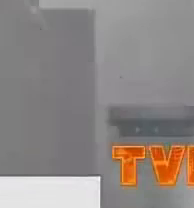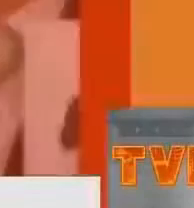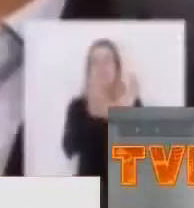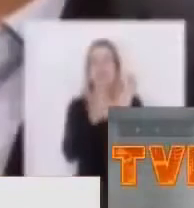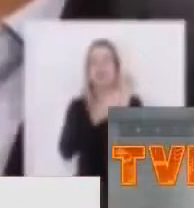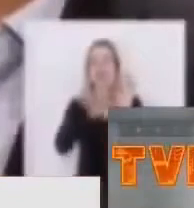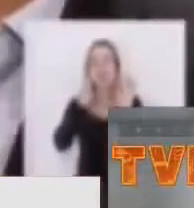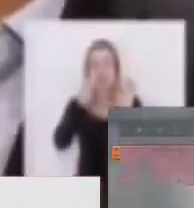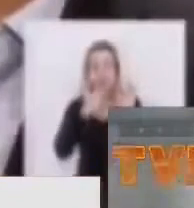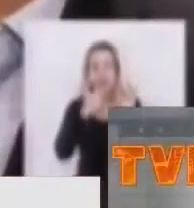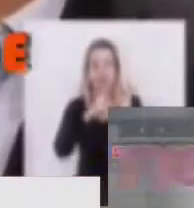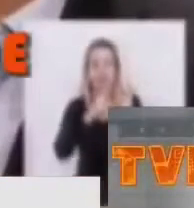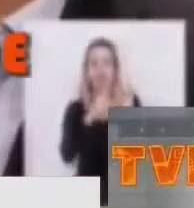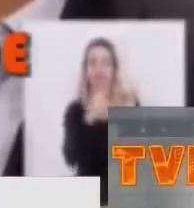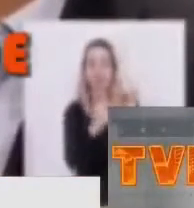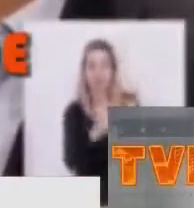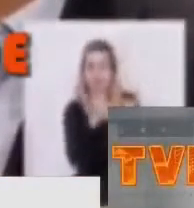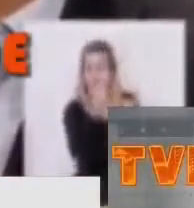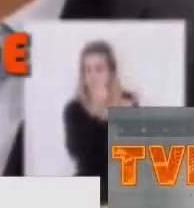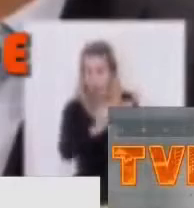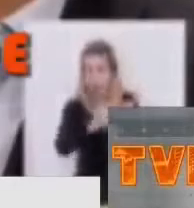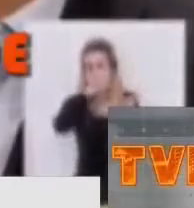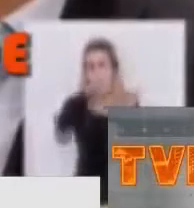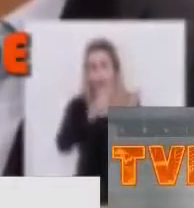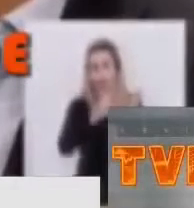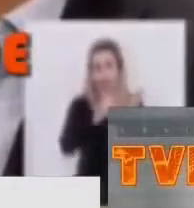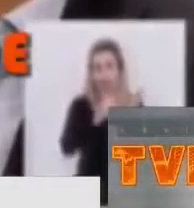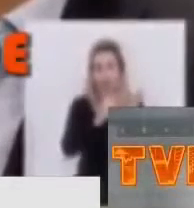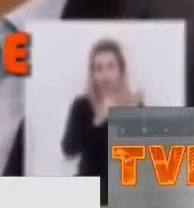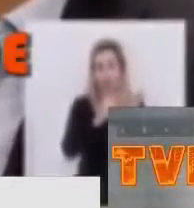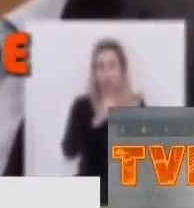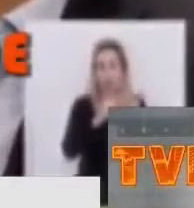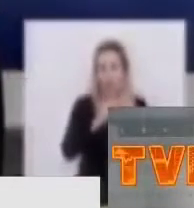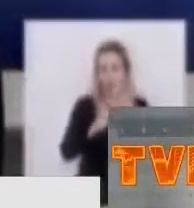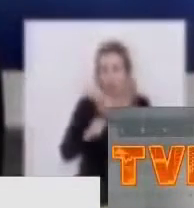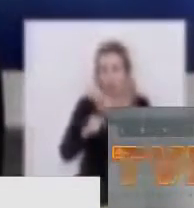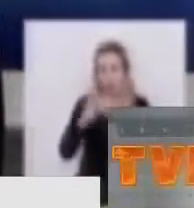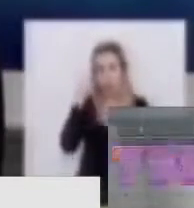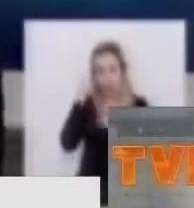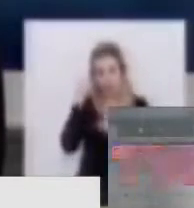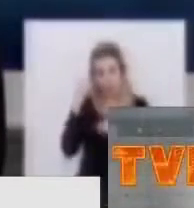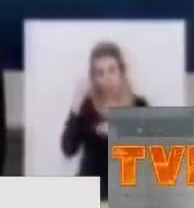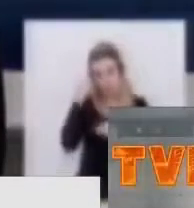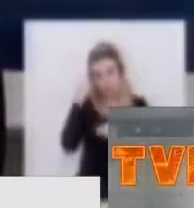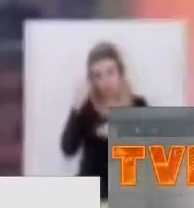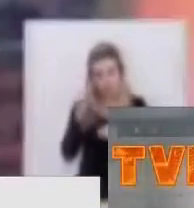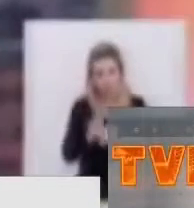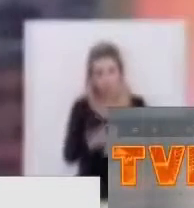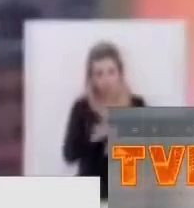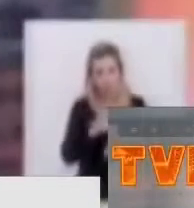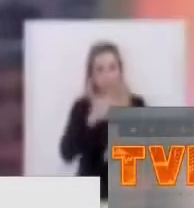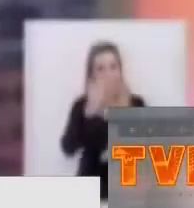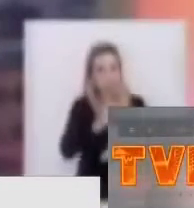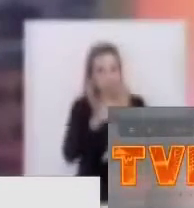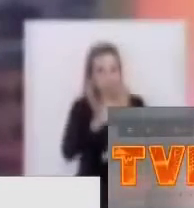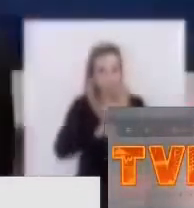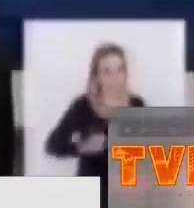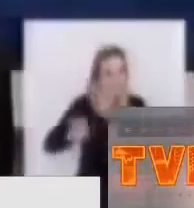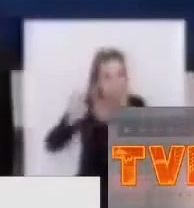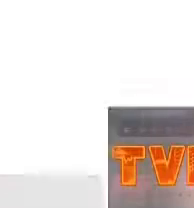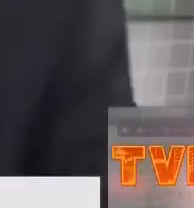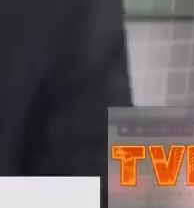devaluar. ¿Vos crees que ese es el camino? ¿Hacer un ajuste de la economía? No, honestamente no creo. Porque otra vez la gente no puede